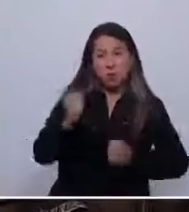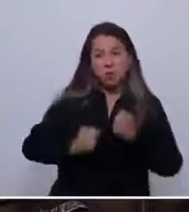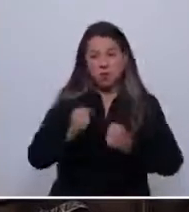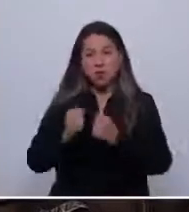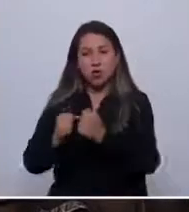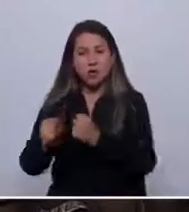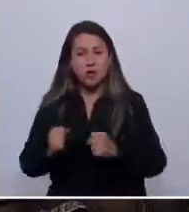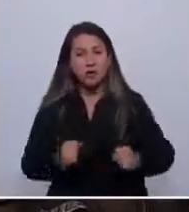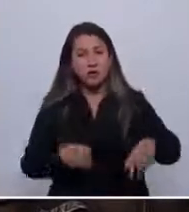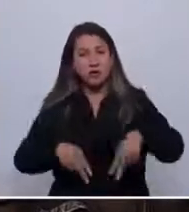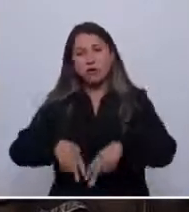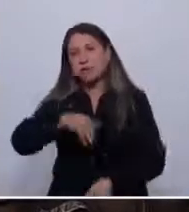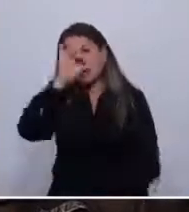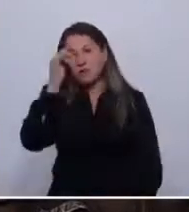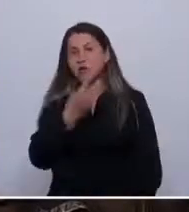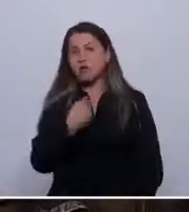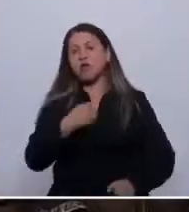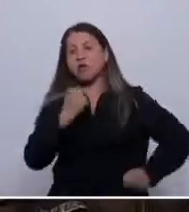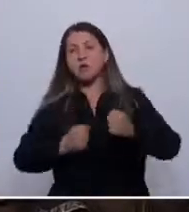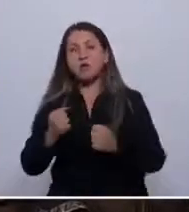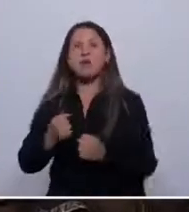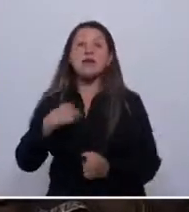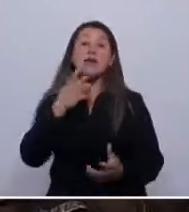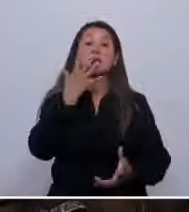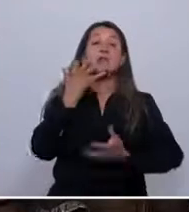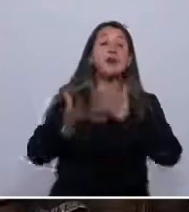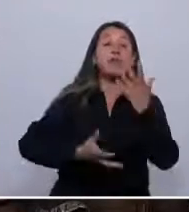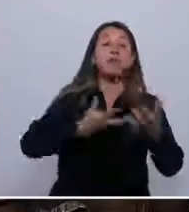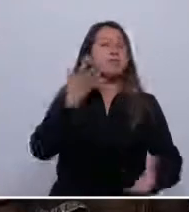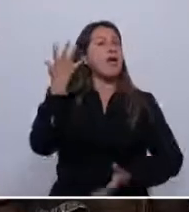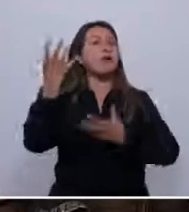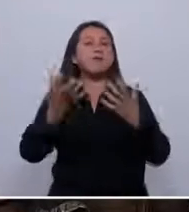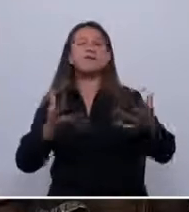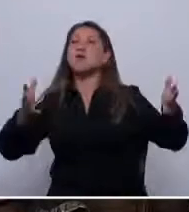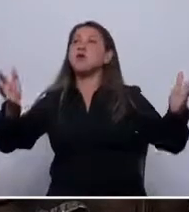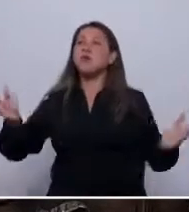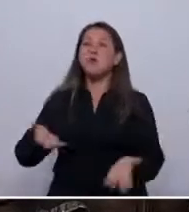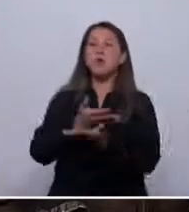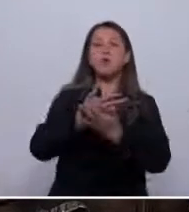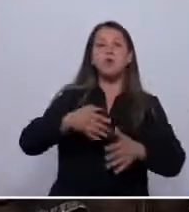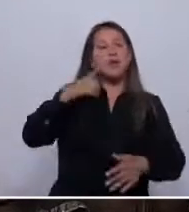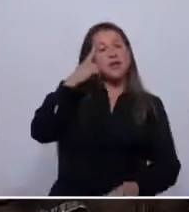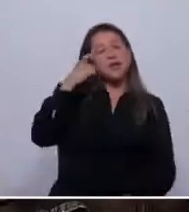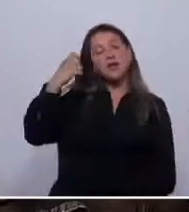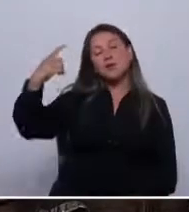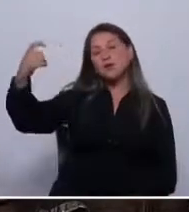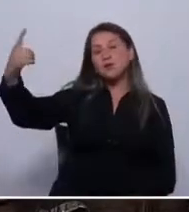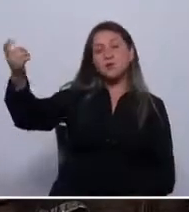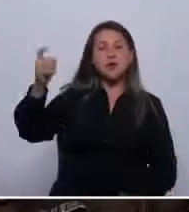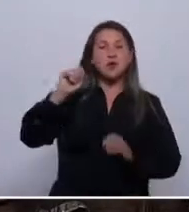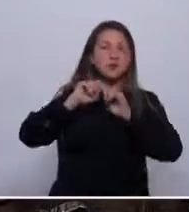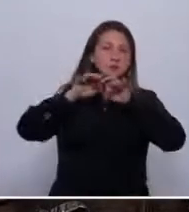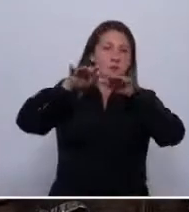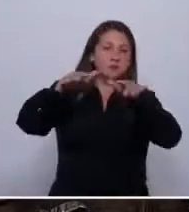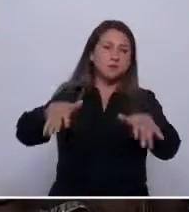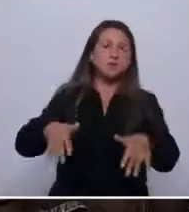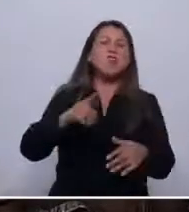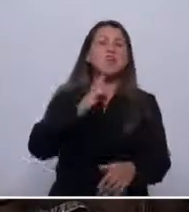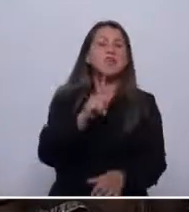pues. Cantábamos, nos llenamos de ilusiones, y llenamos de ilusiones a grandes y